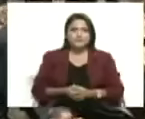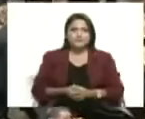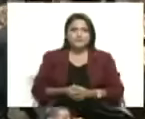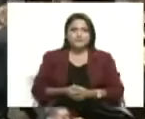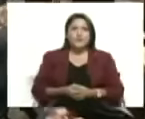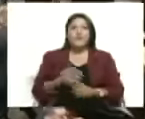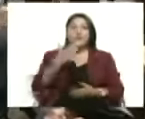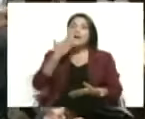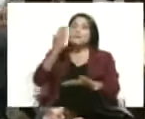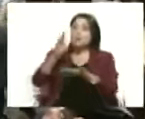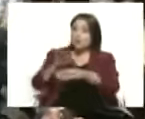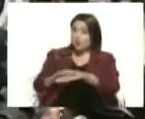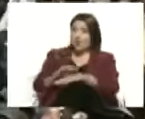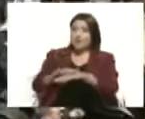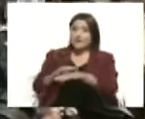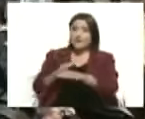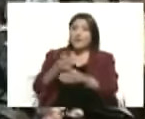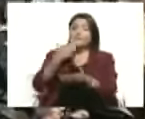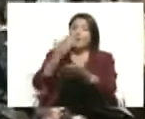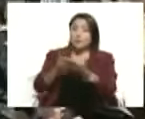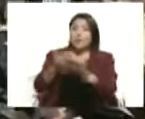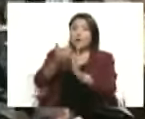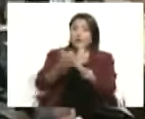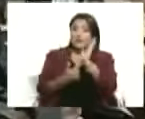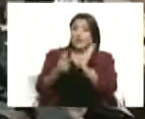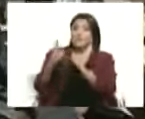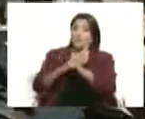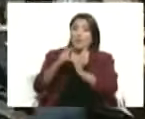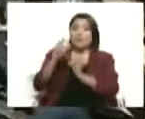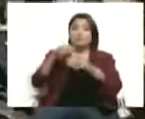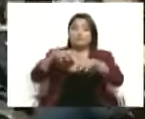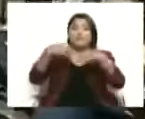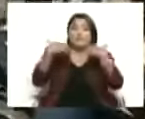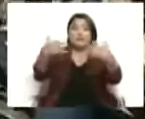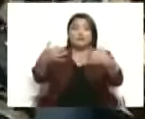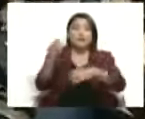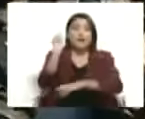aprobada por los diputados y diputadas de nuestro país.